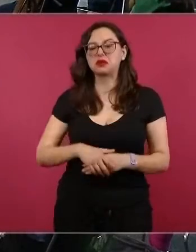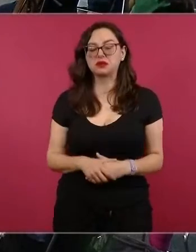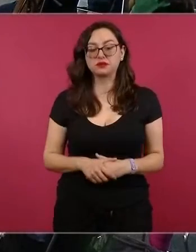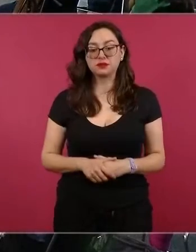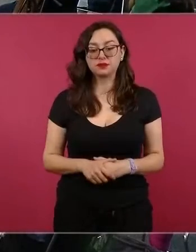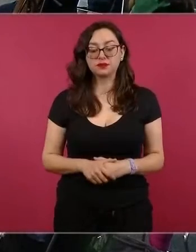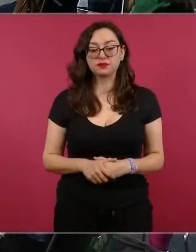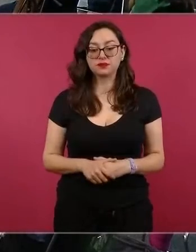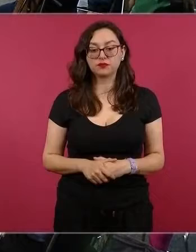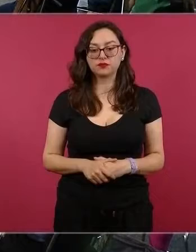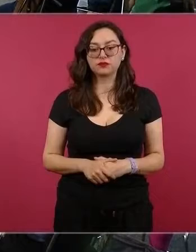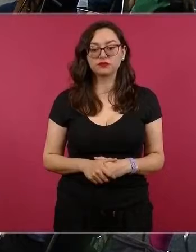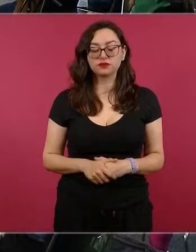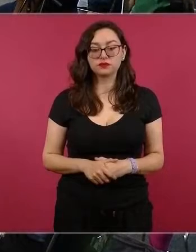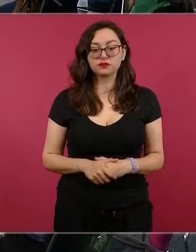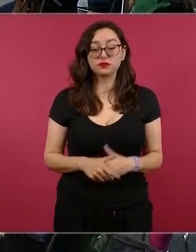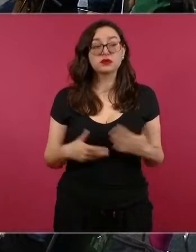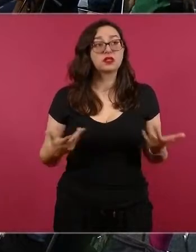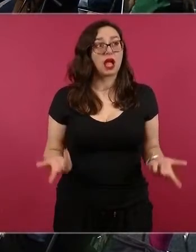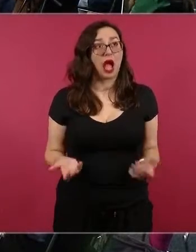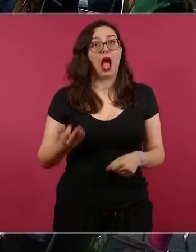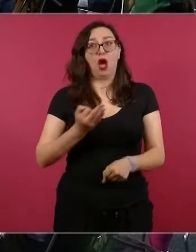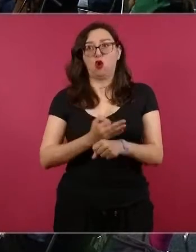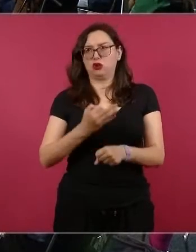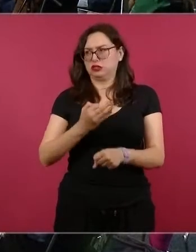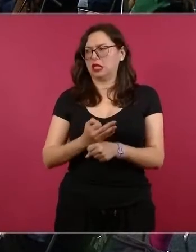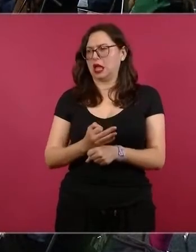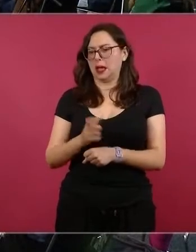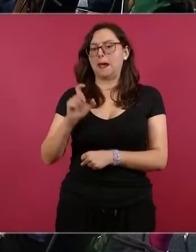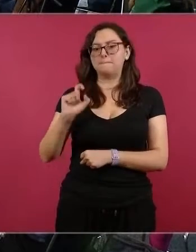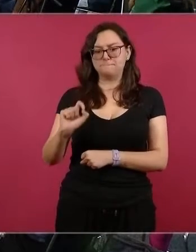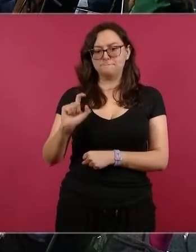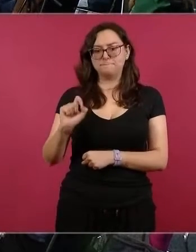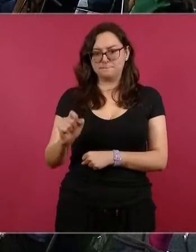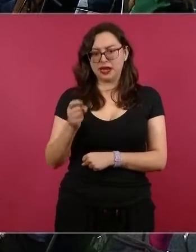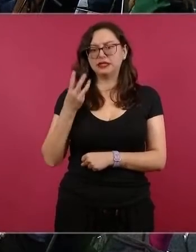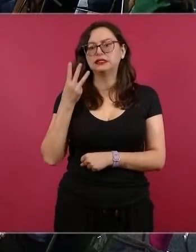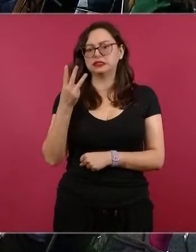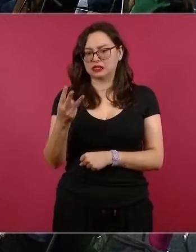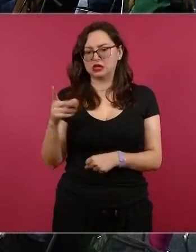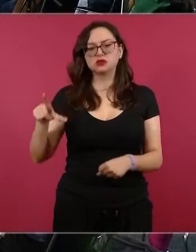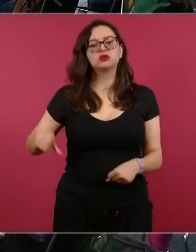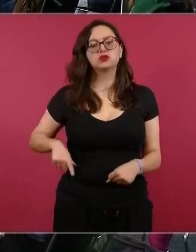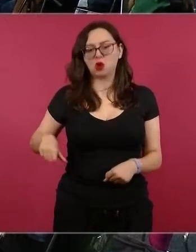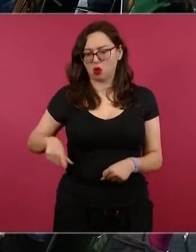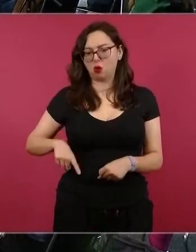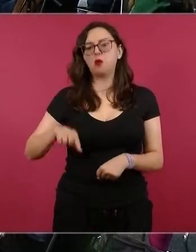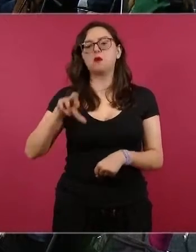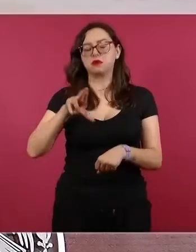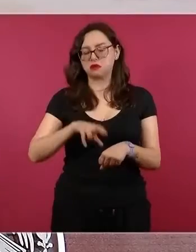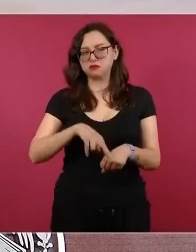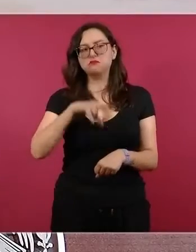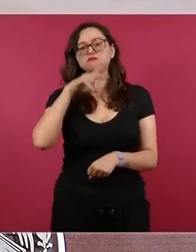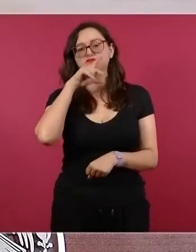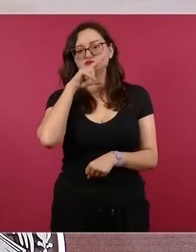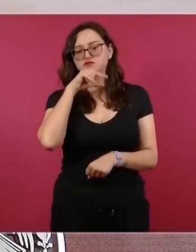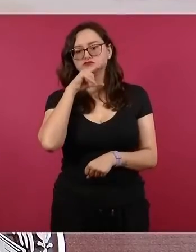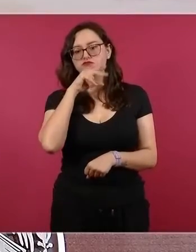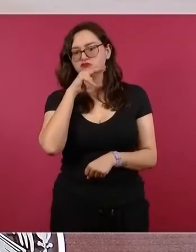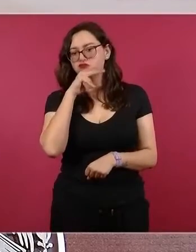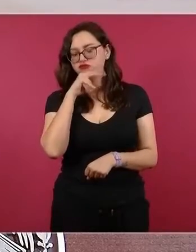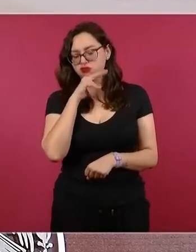gobernadores? Por ahora, más de 23 gobernadores sacaron un desplegado, pero hay